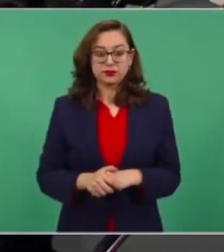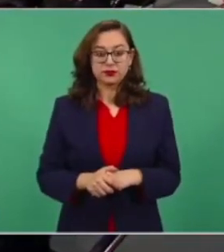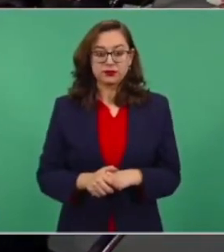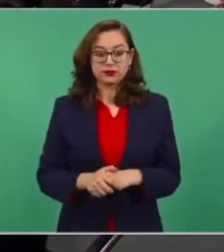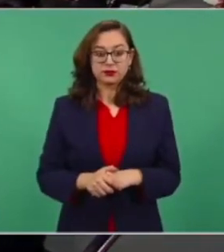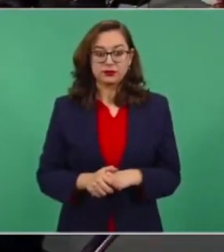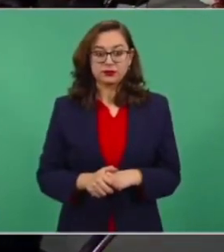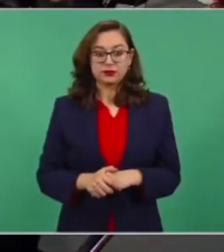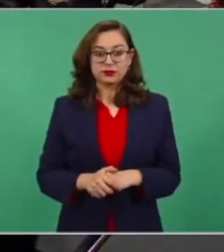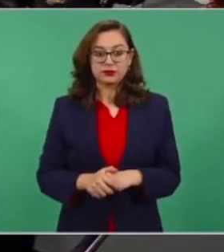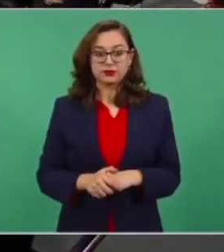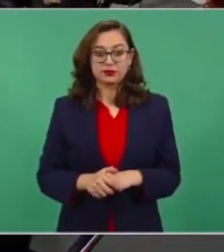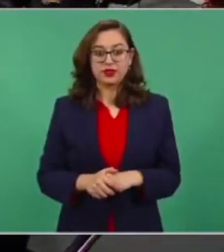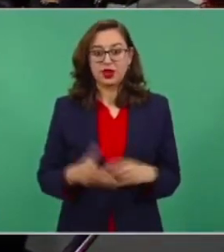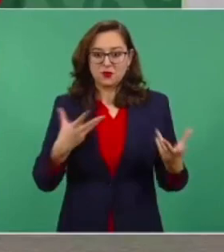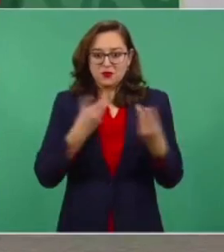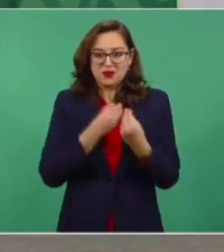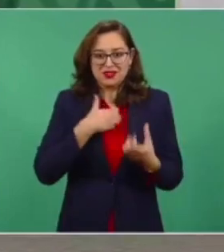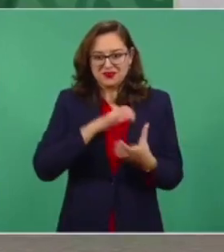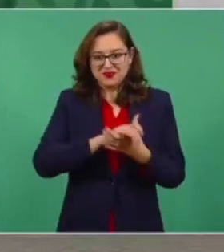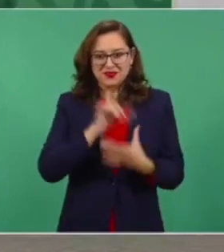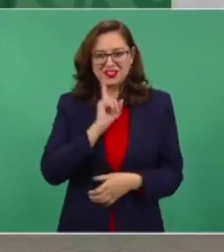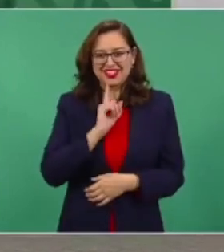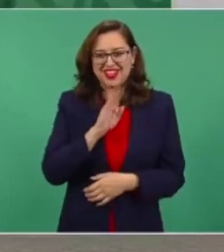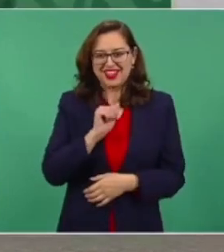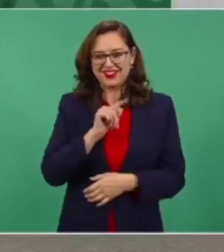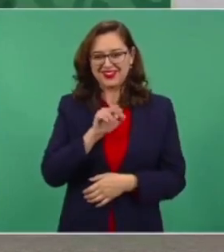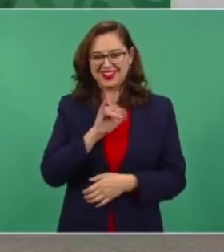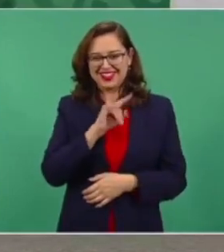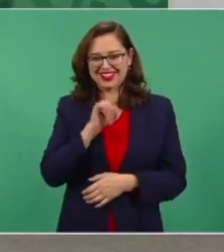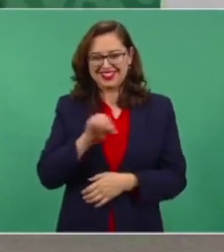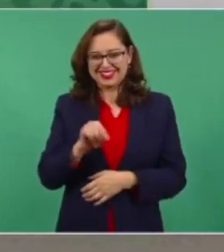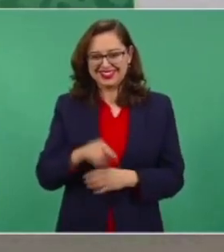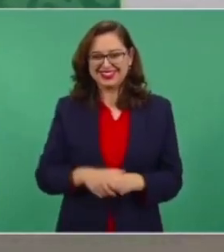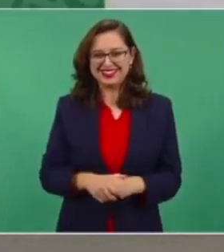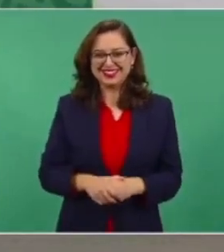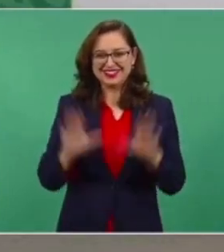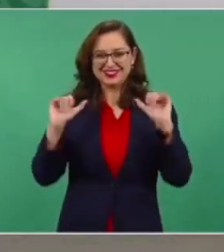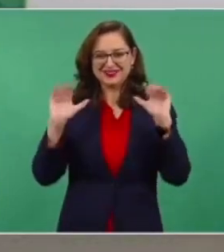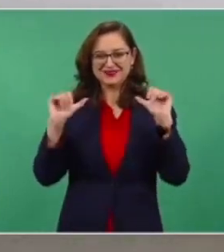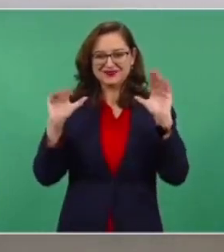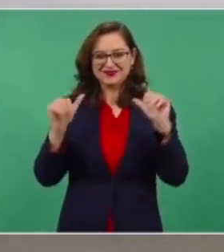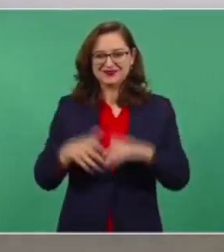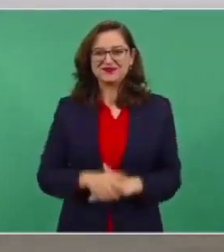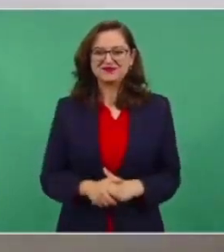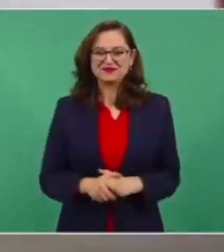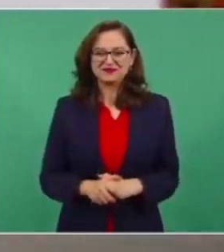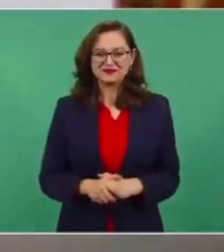Con Beatriz. Adiós.